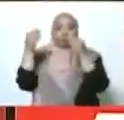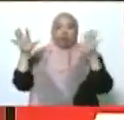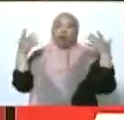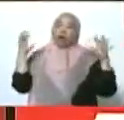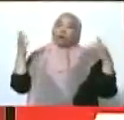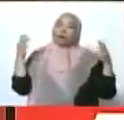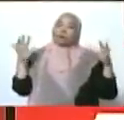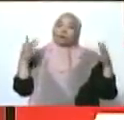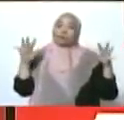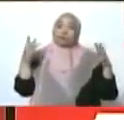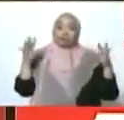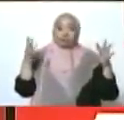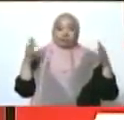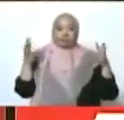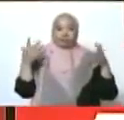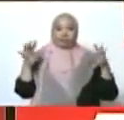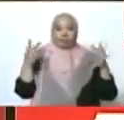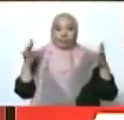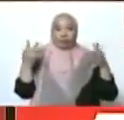Jorge Rodríguez.